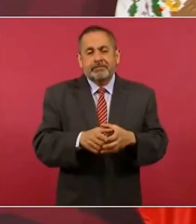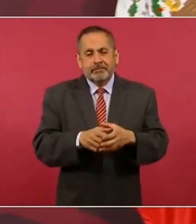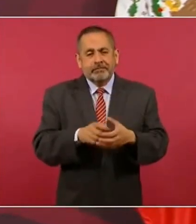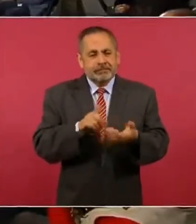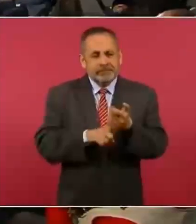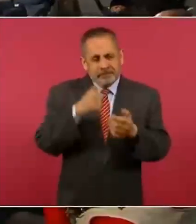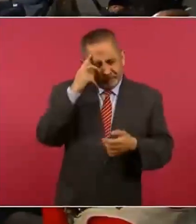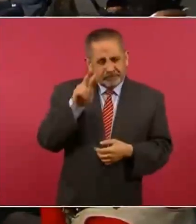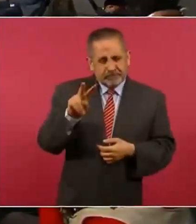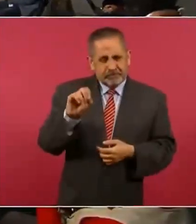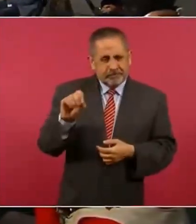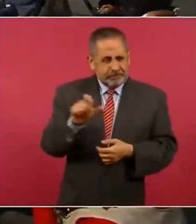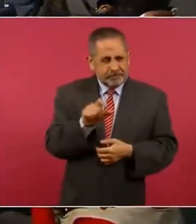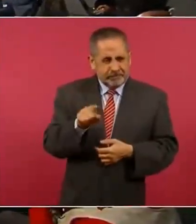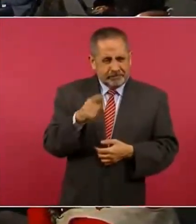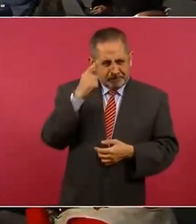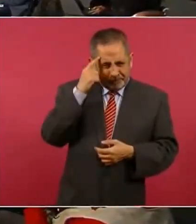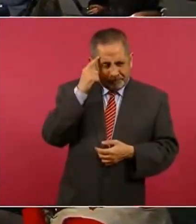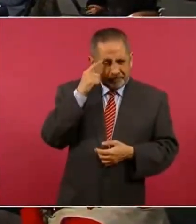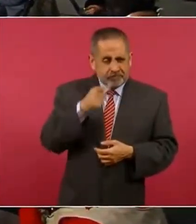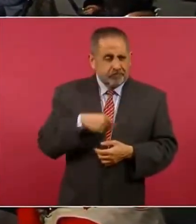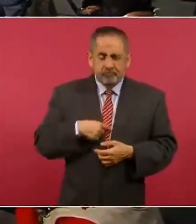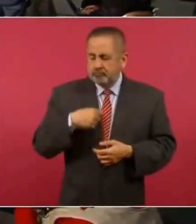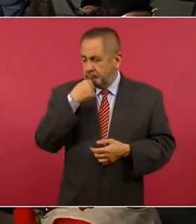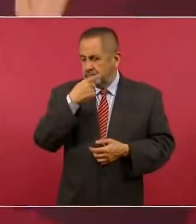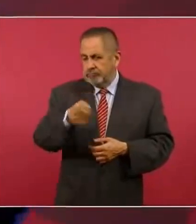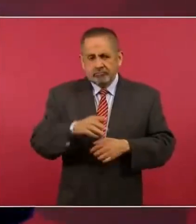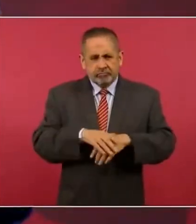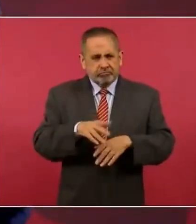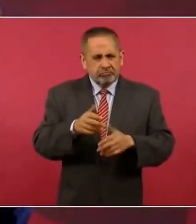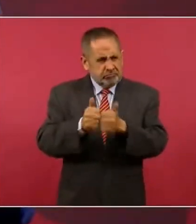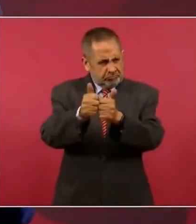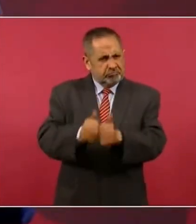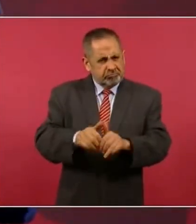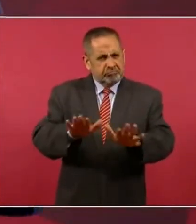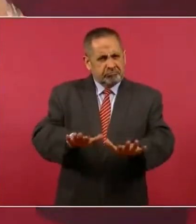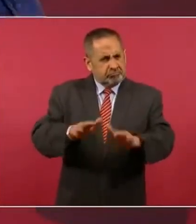Vox, sí, yo hasta les dije que se quedaran más tiempo